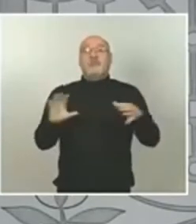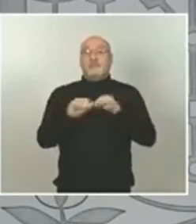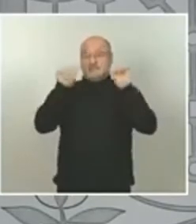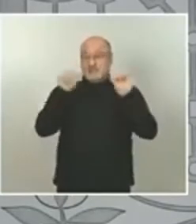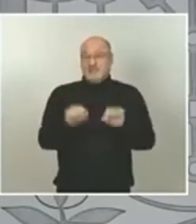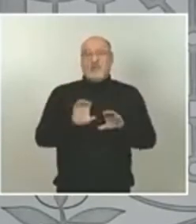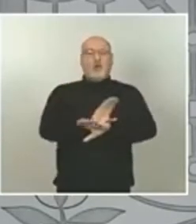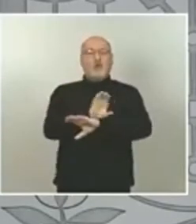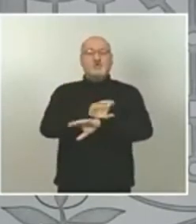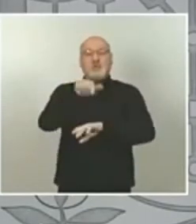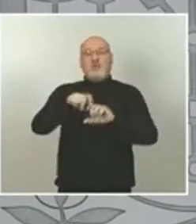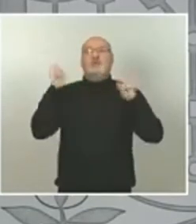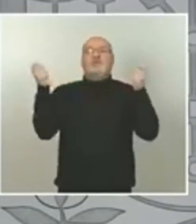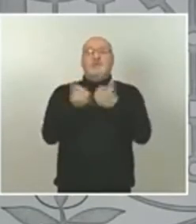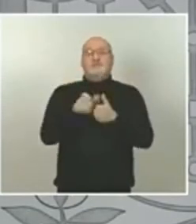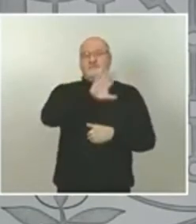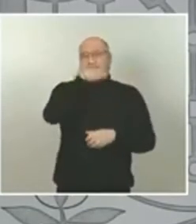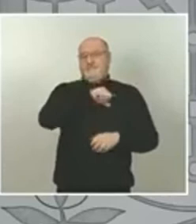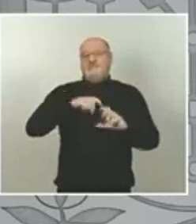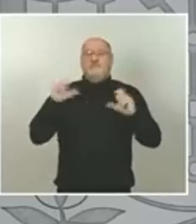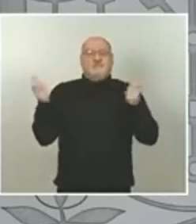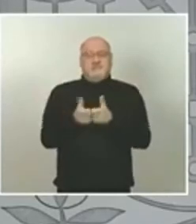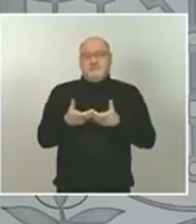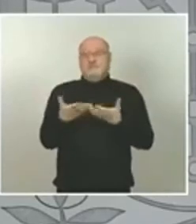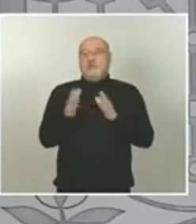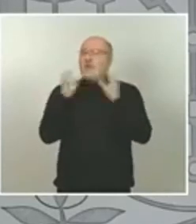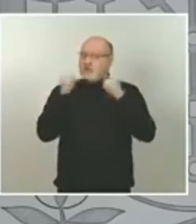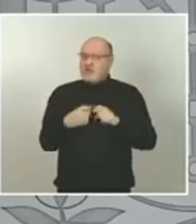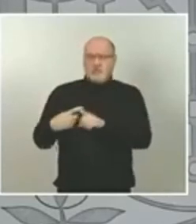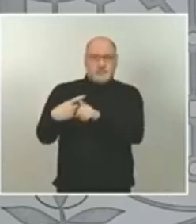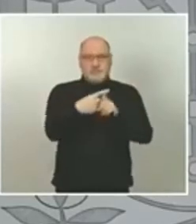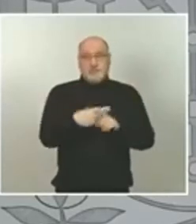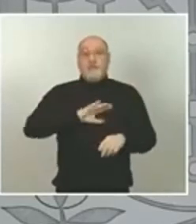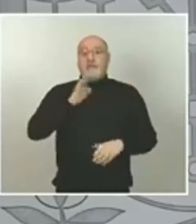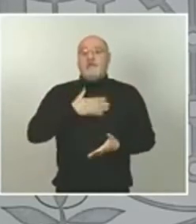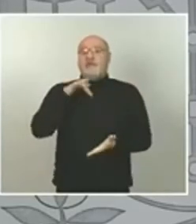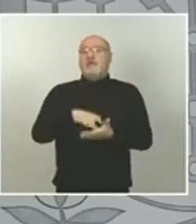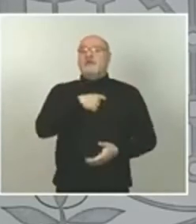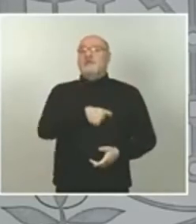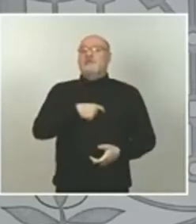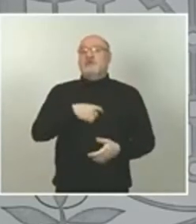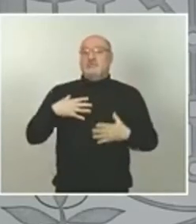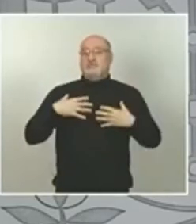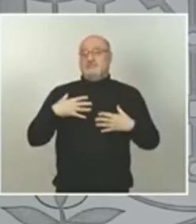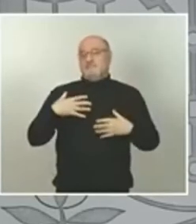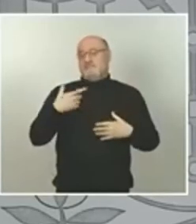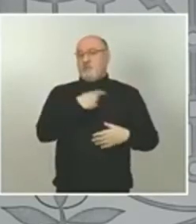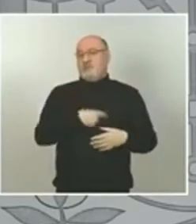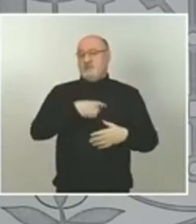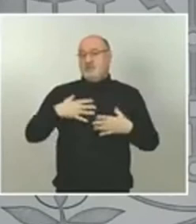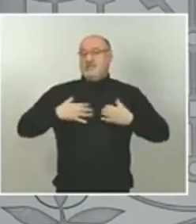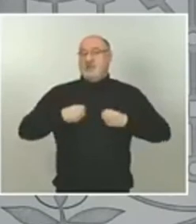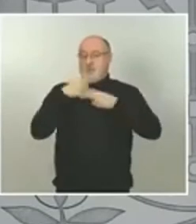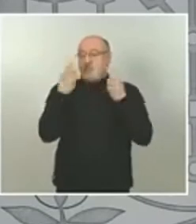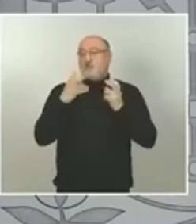hoy hemos acordado, hemos compartido, que mañana la Comisión de Salud Pública, digamos,